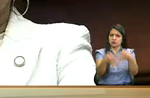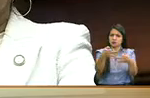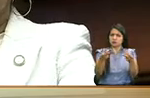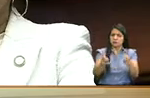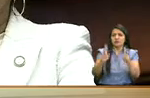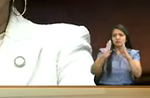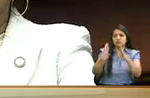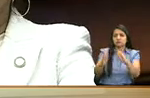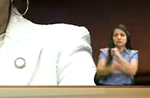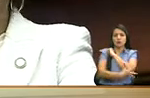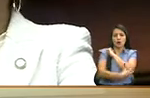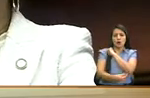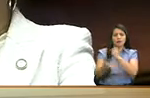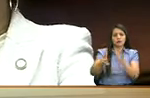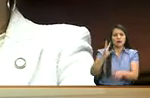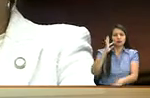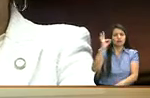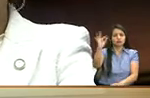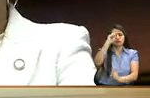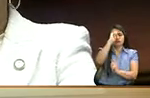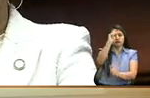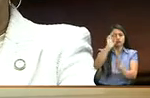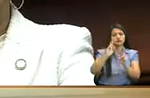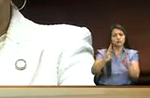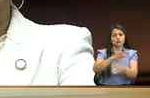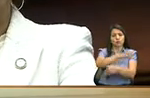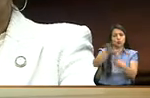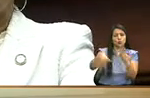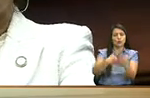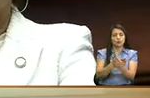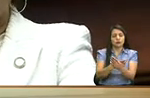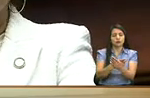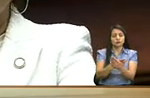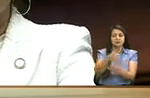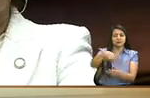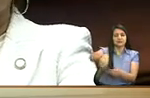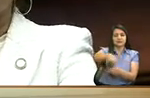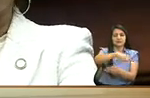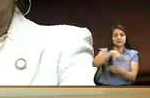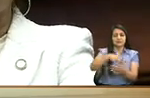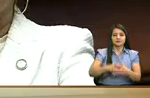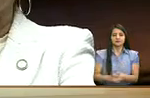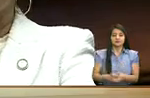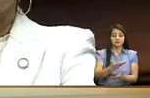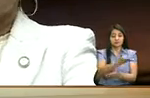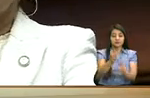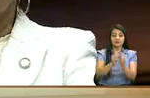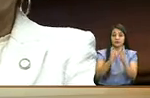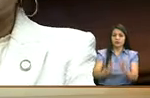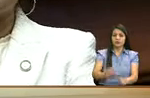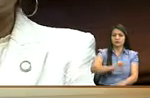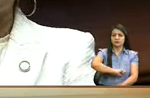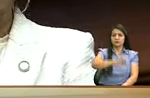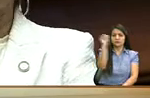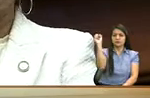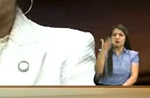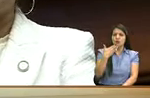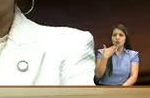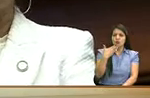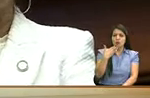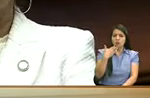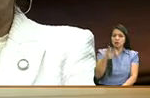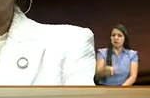pobres y por un futuro digno para todos. Los campeones deportivos no se hacen en